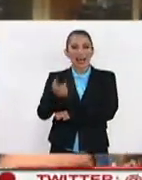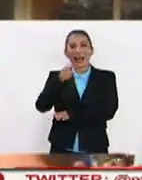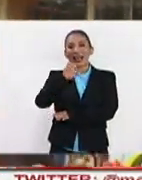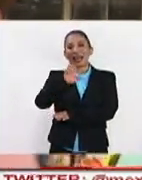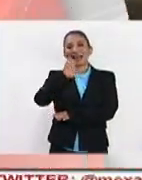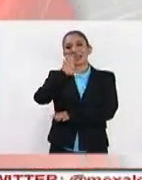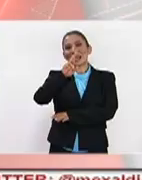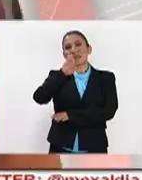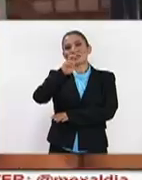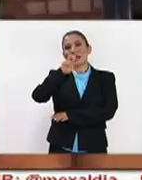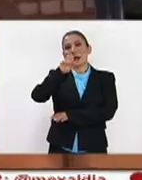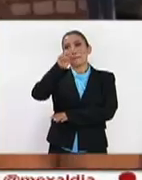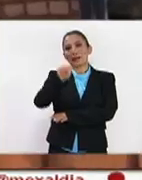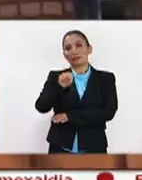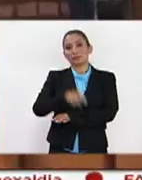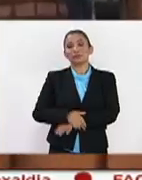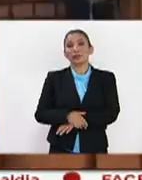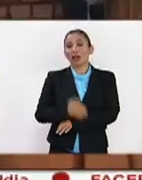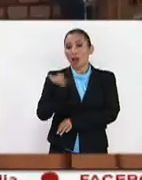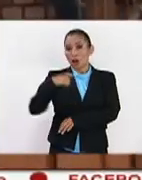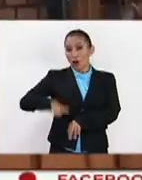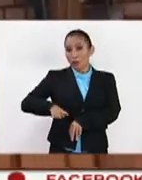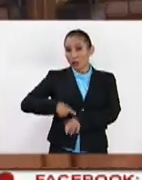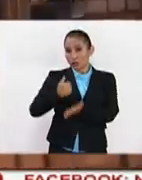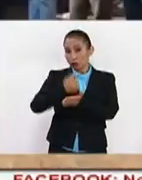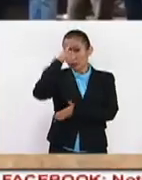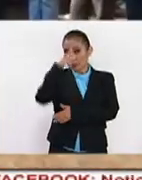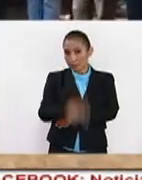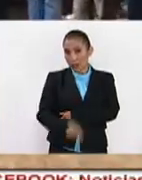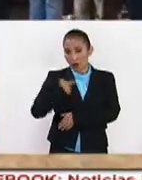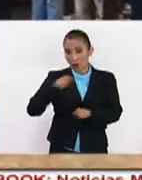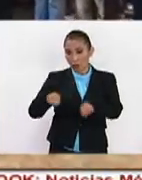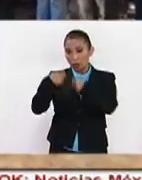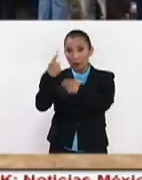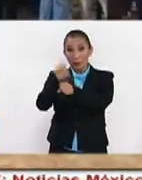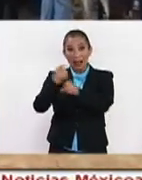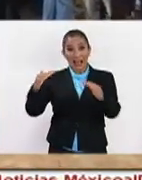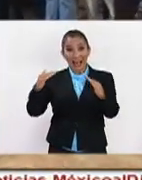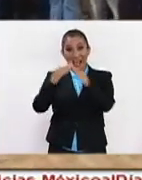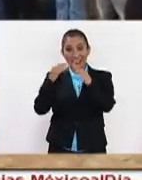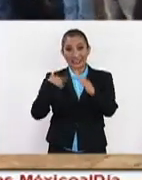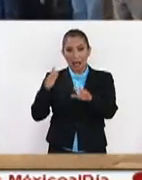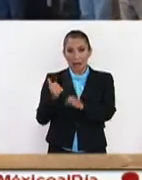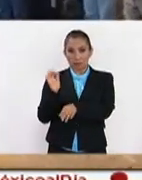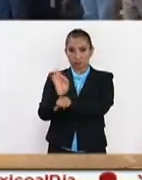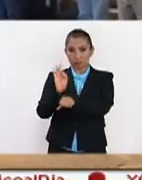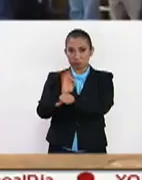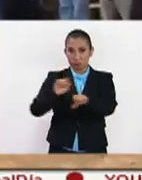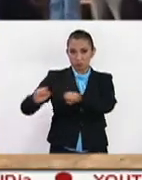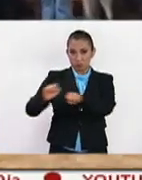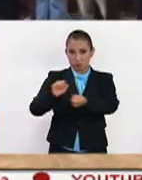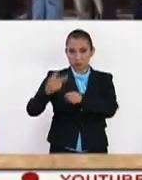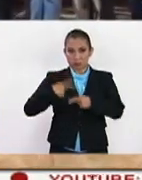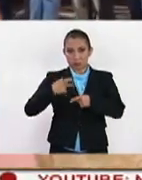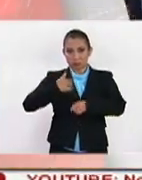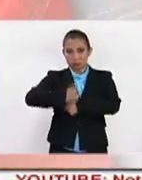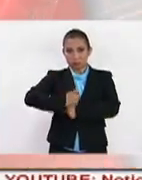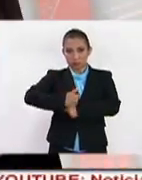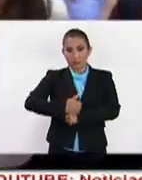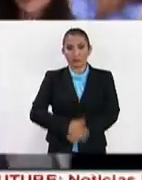Rebsamen. El gobierno de la Ciudad de México entregó la primera casa antisísmica a damnificados.